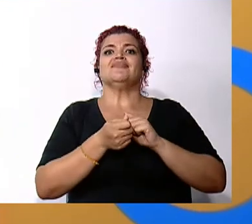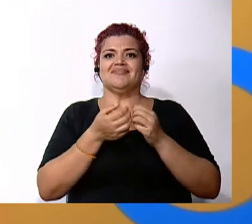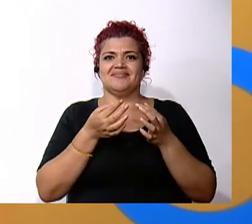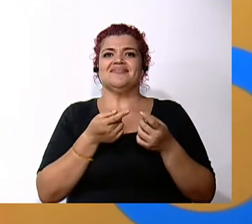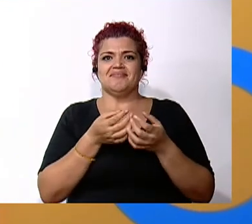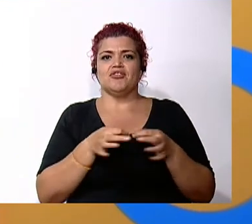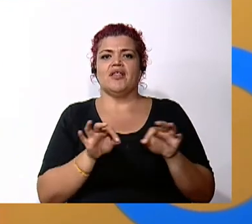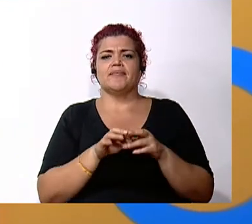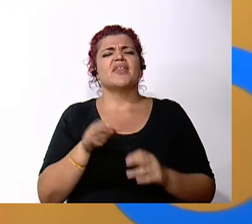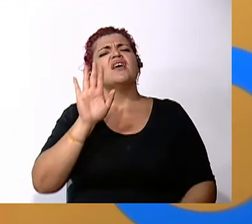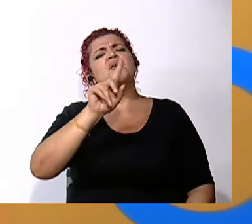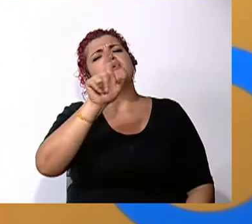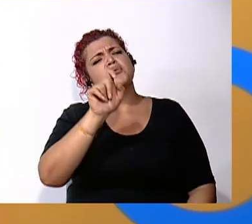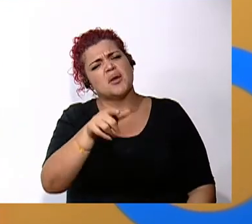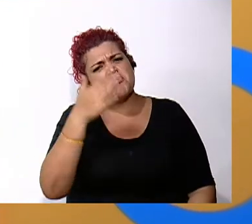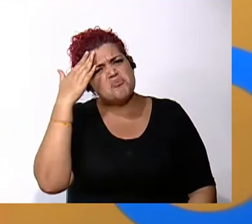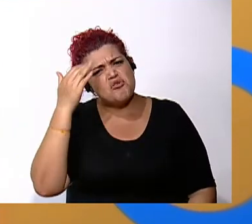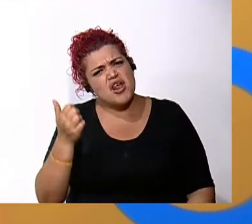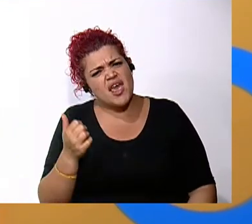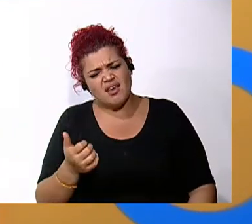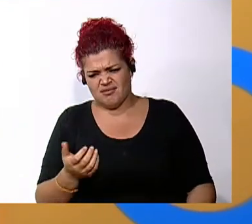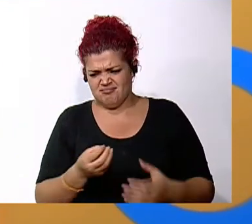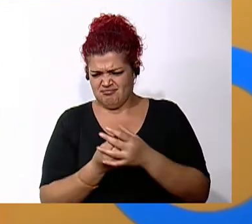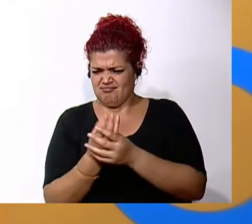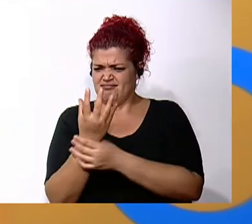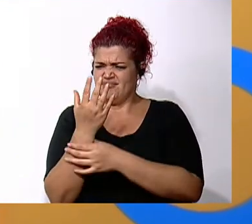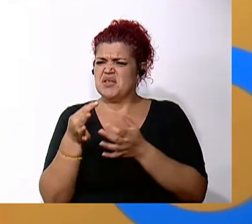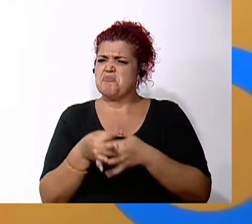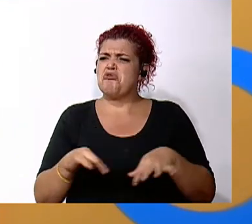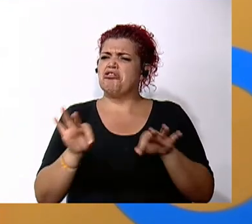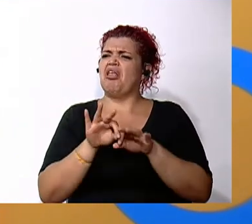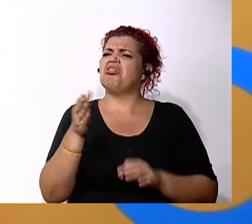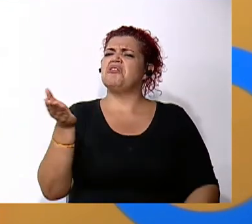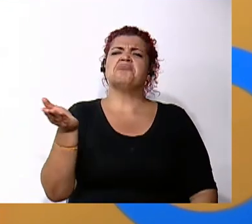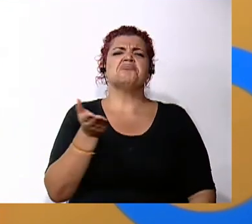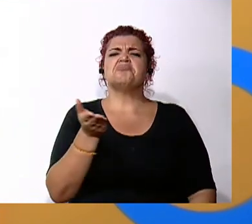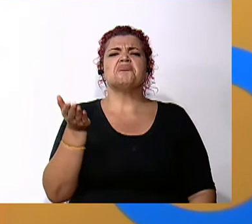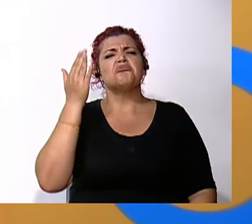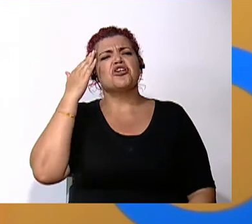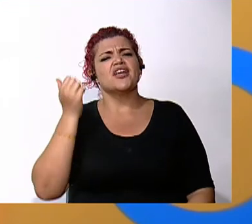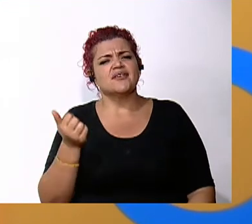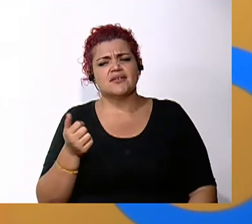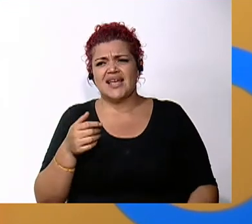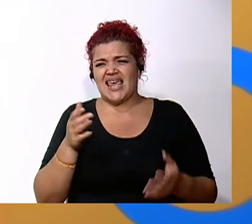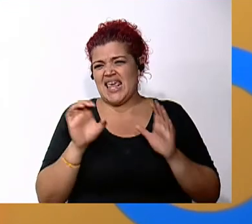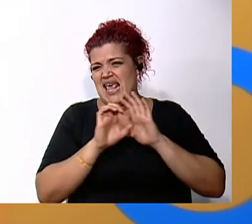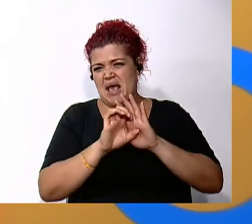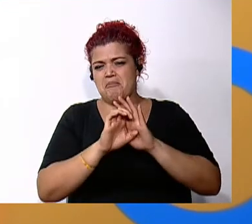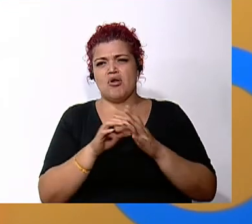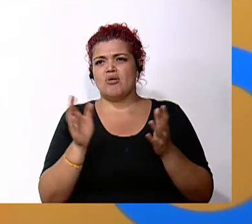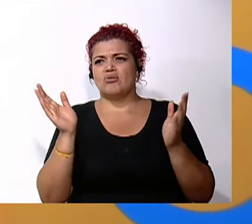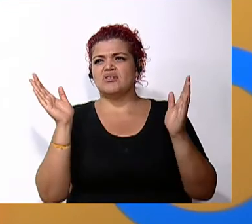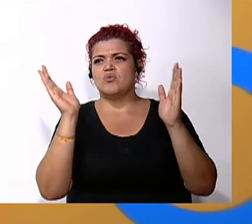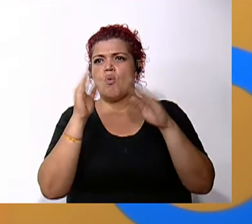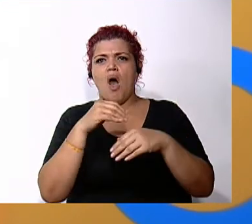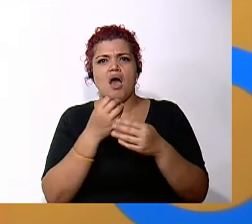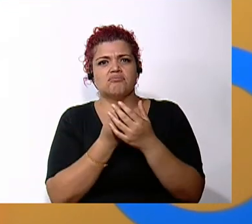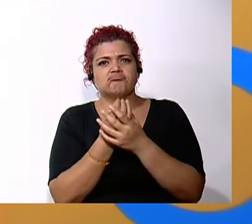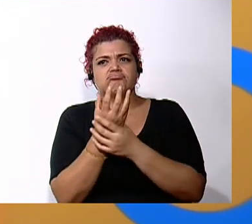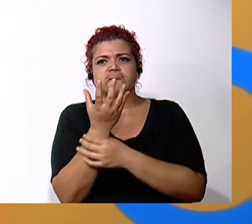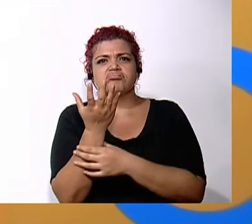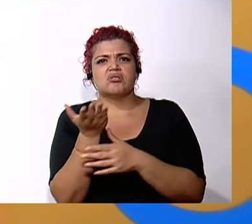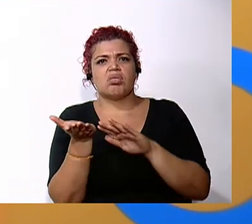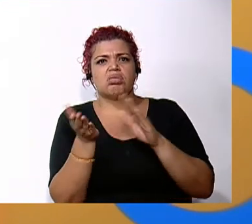las plantas? ¿Alguna vez ustedes se lo han preguntado? ¿Qué pasaría si ellas dejan de existir?